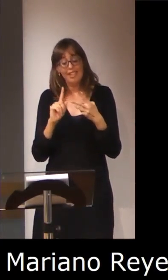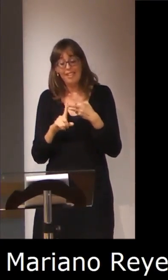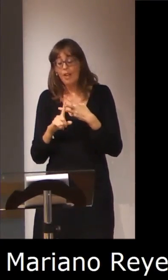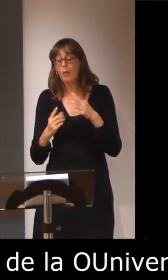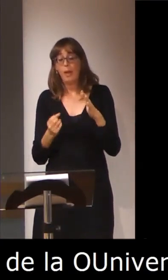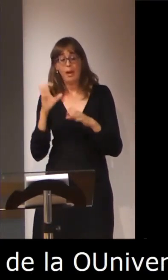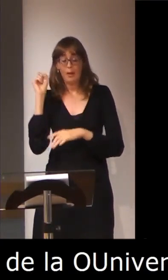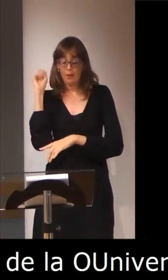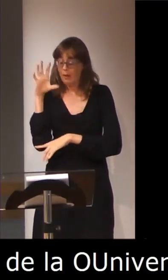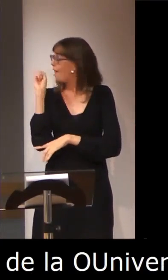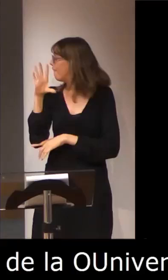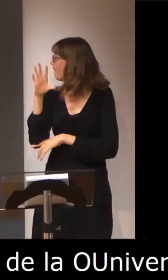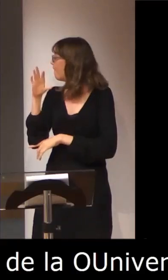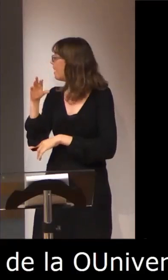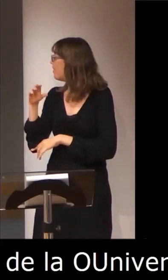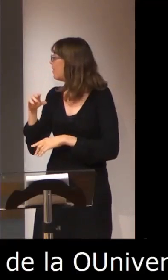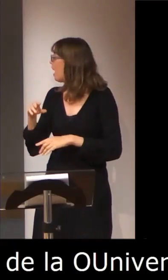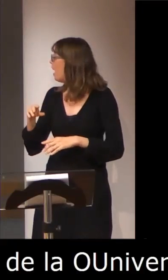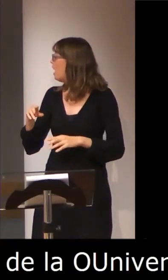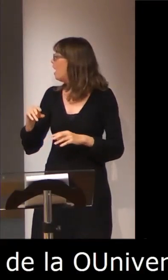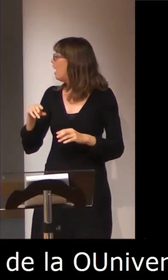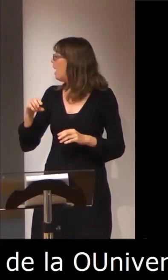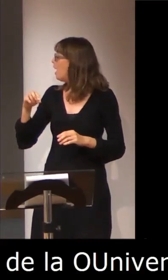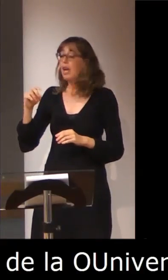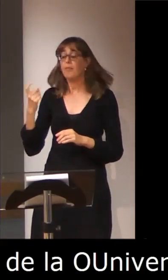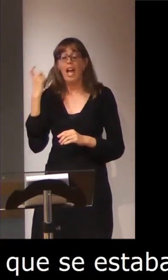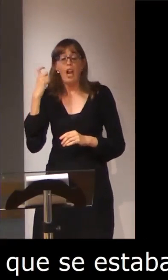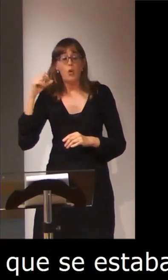universidad. La segunda conferencia